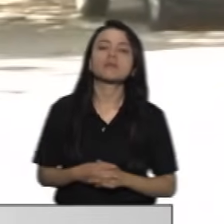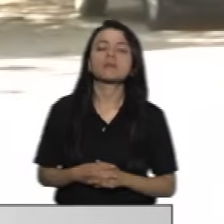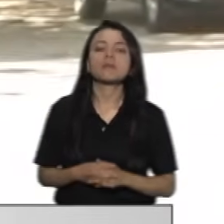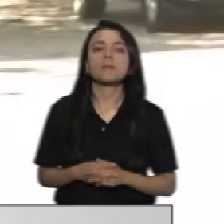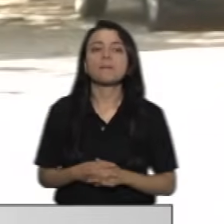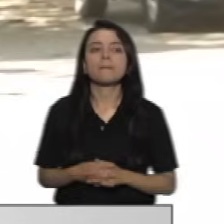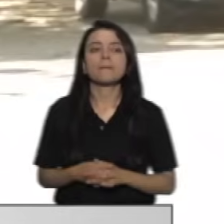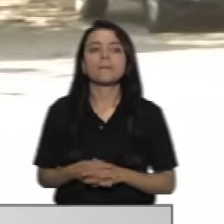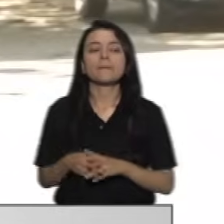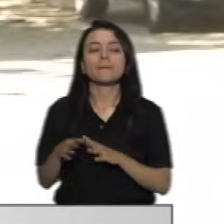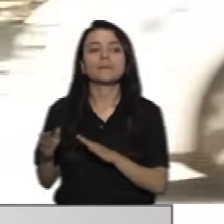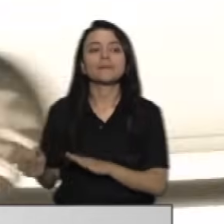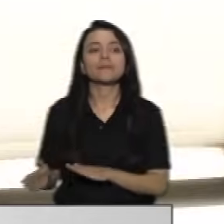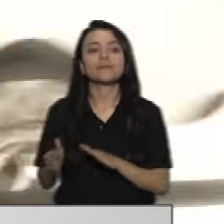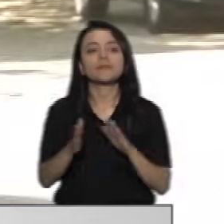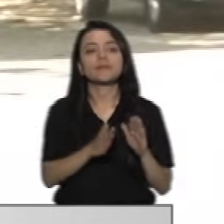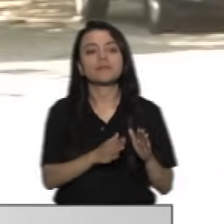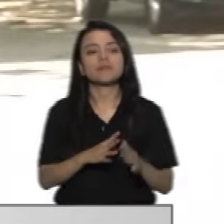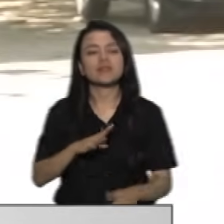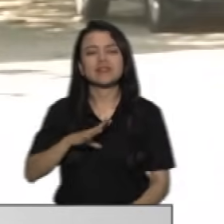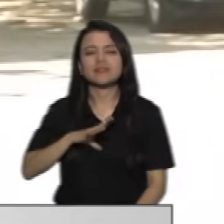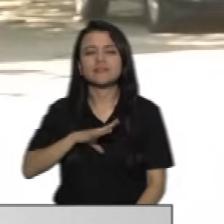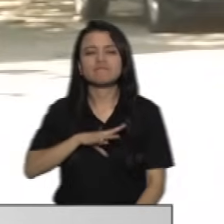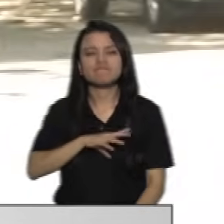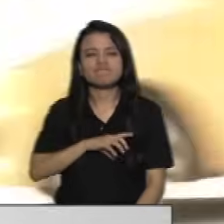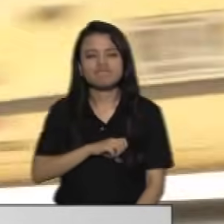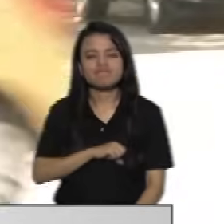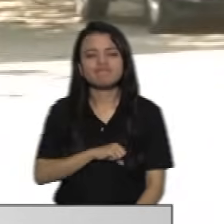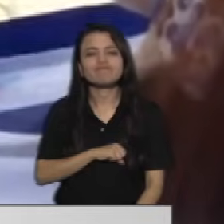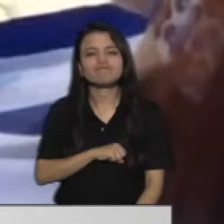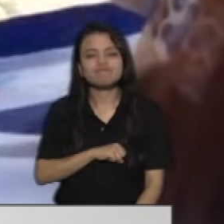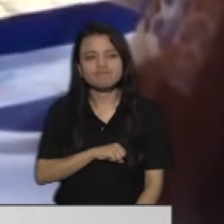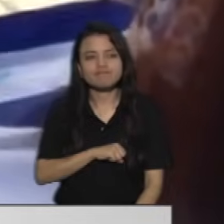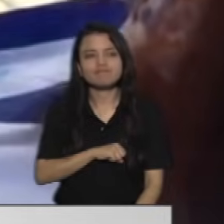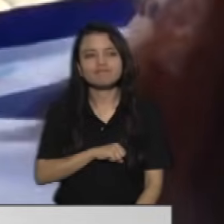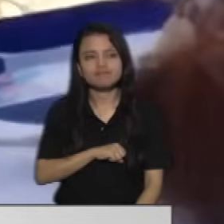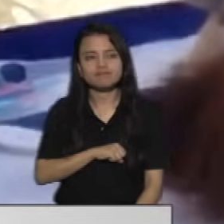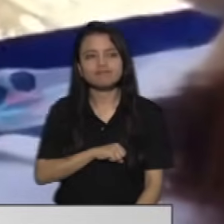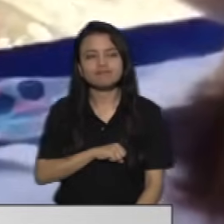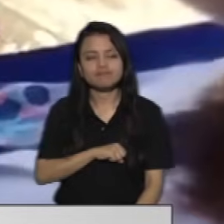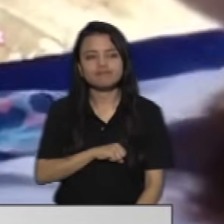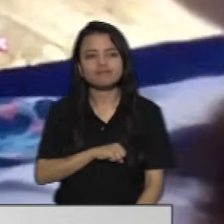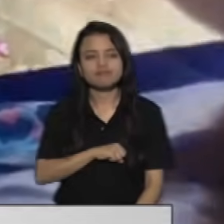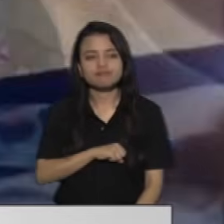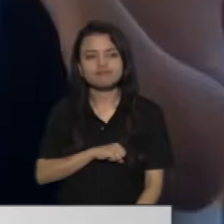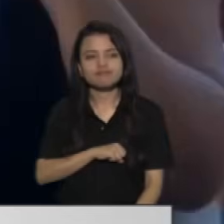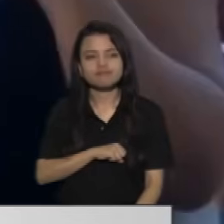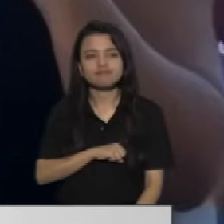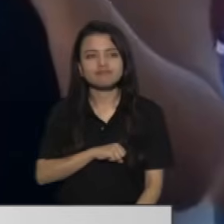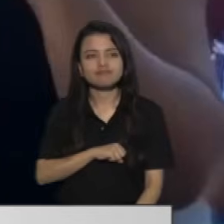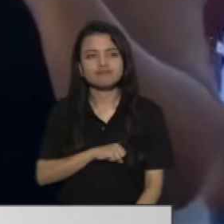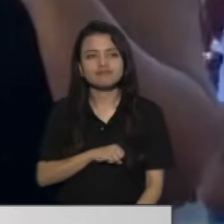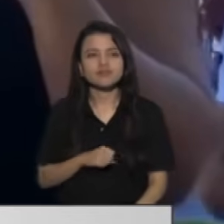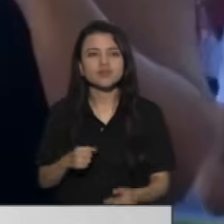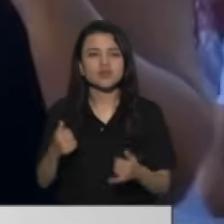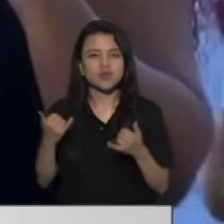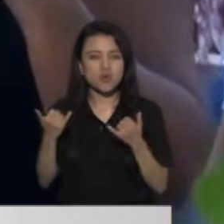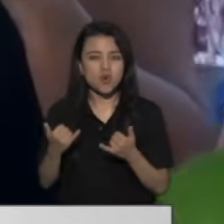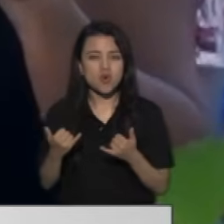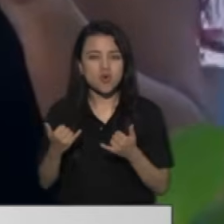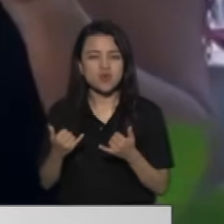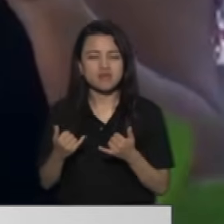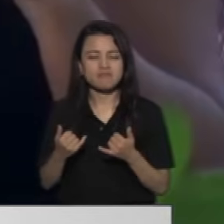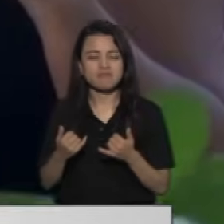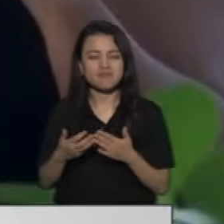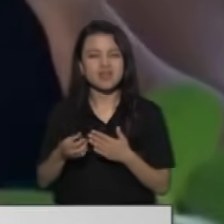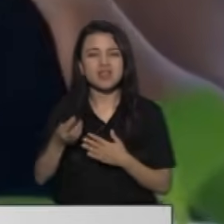vivieron hoy en el barrio Las Mercedes, en donde familiar del joven Jack Ramírez, asesinado hoy hace